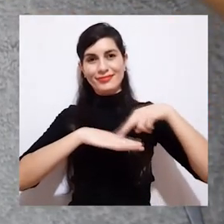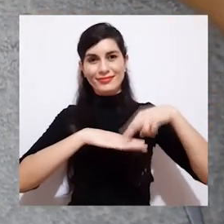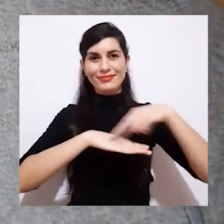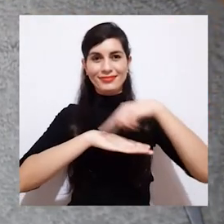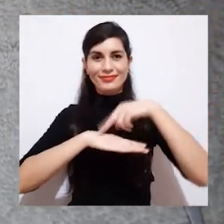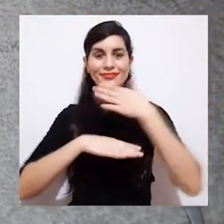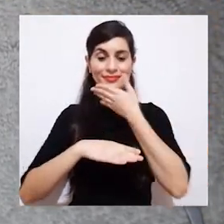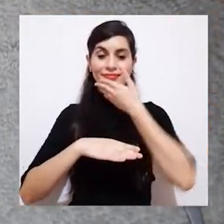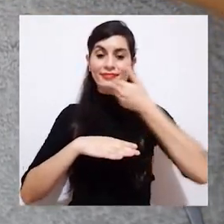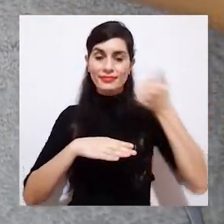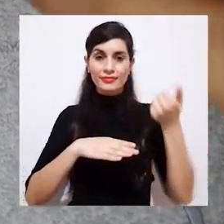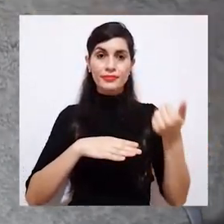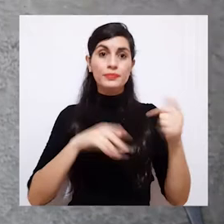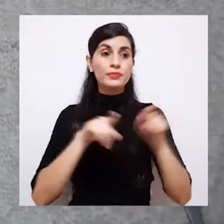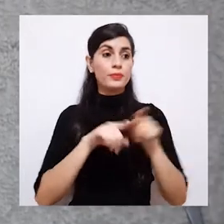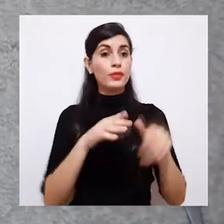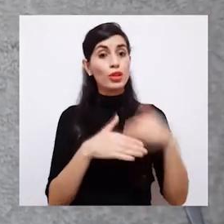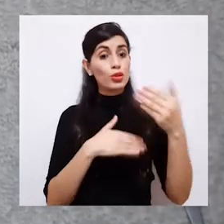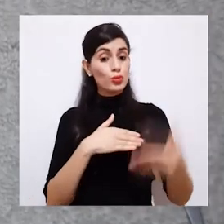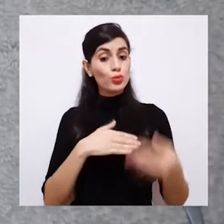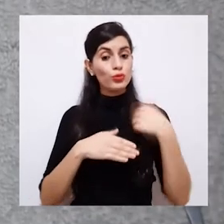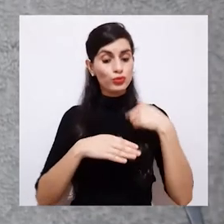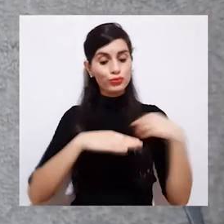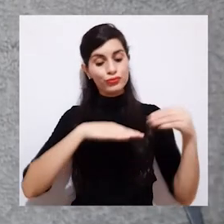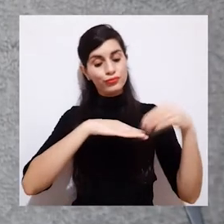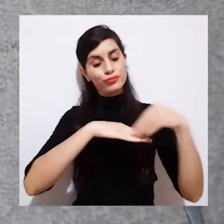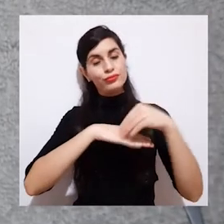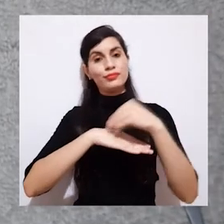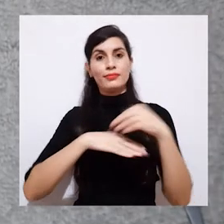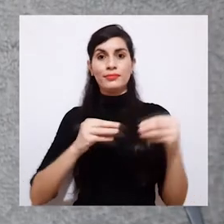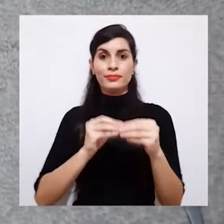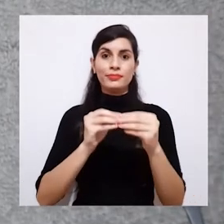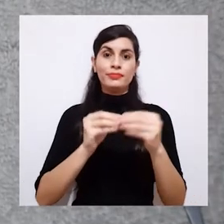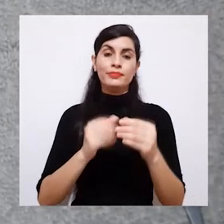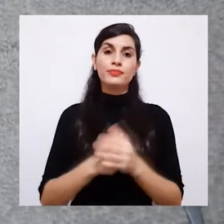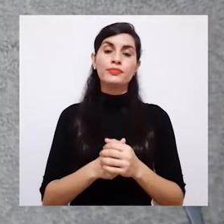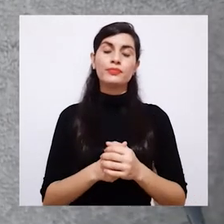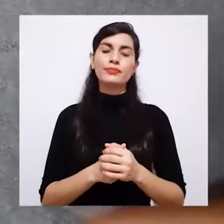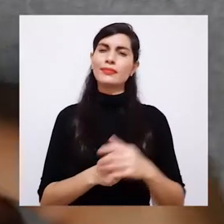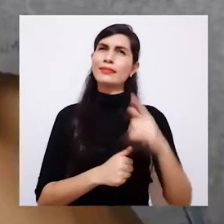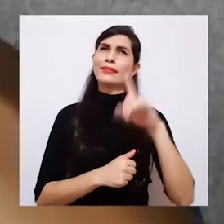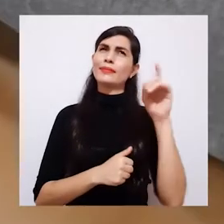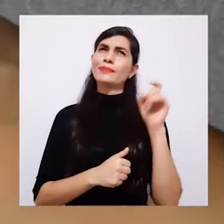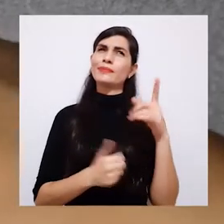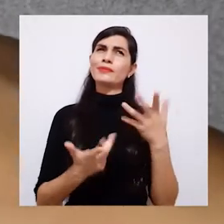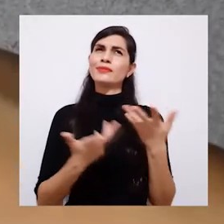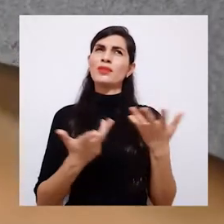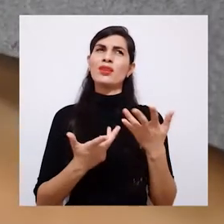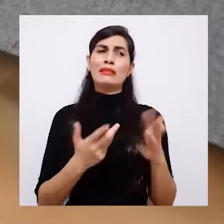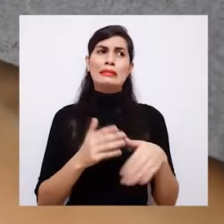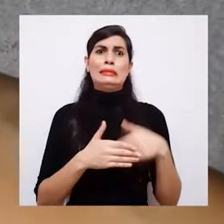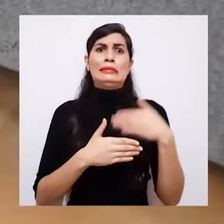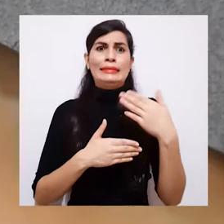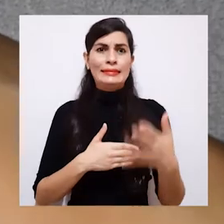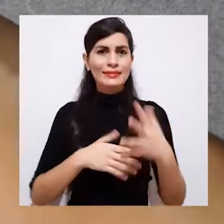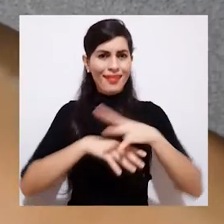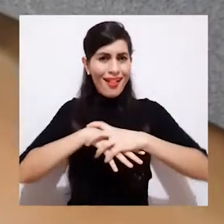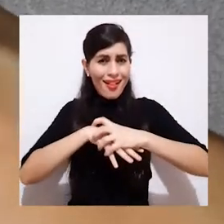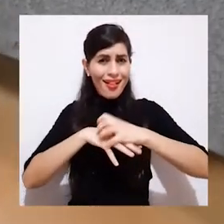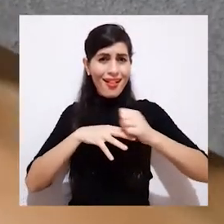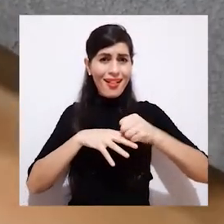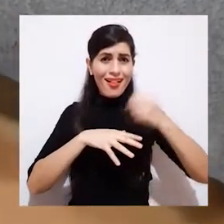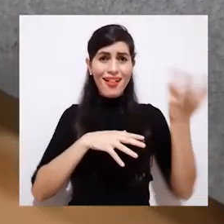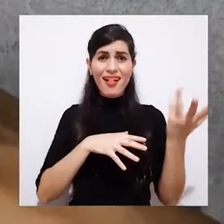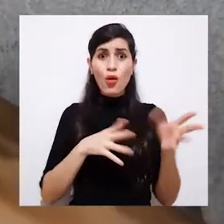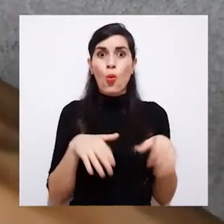esto estaré aplicando lo que es el látex. Y bueno, la pregunta del mío: ¿cómo me retiro esto después? O